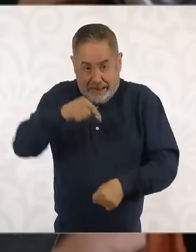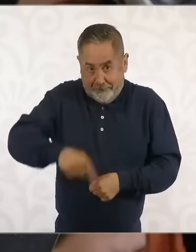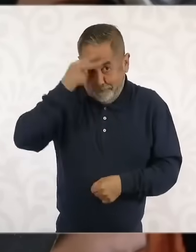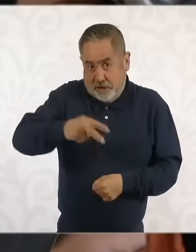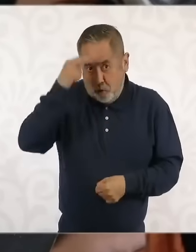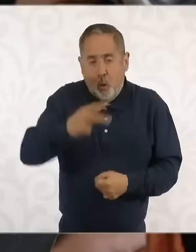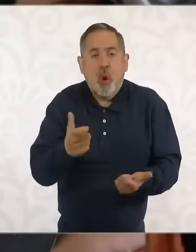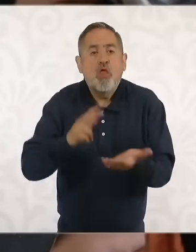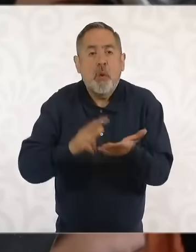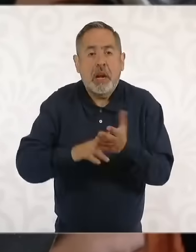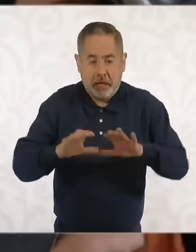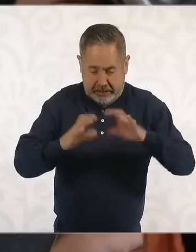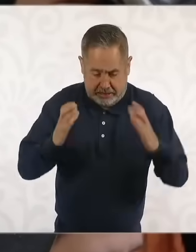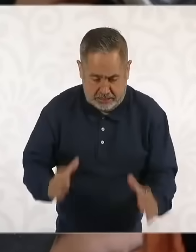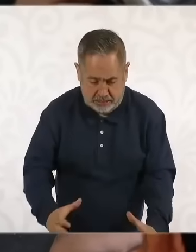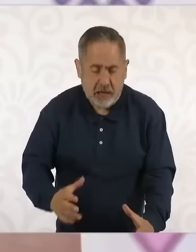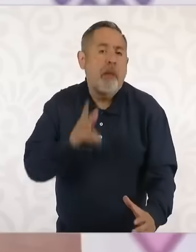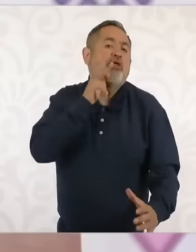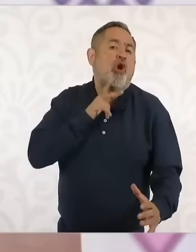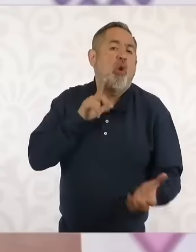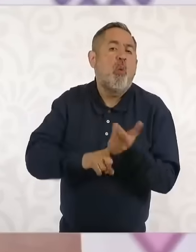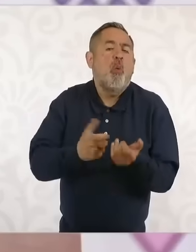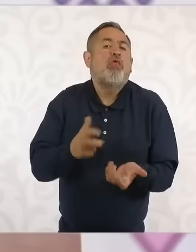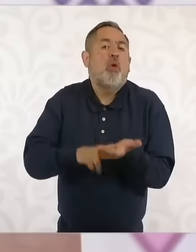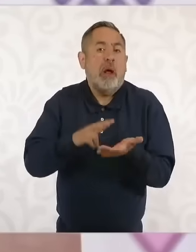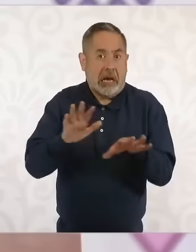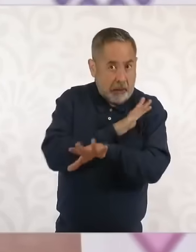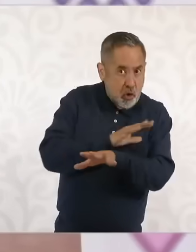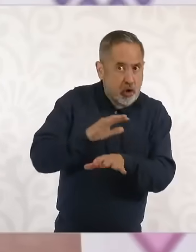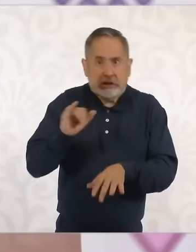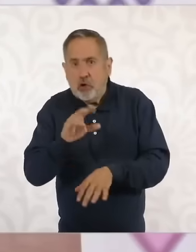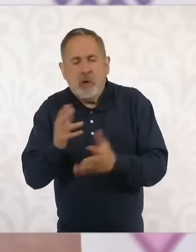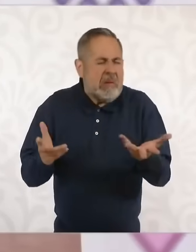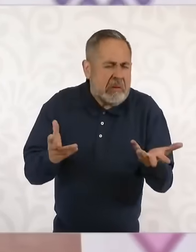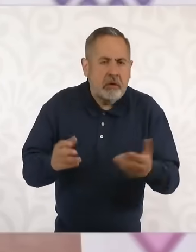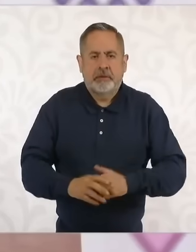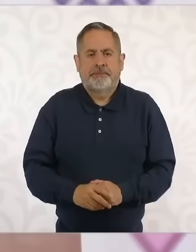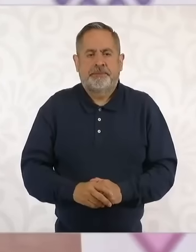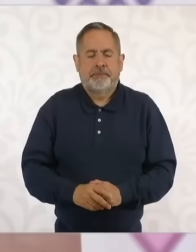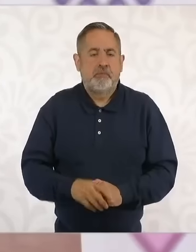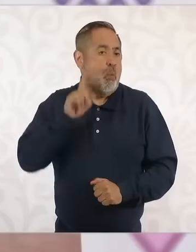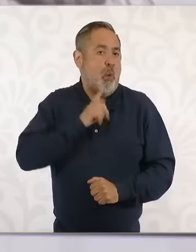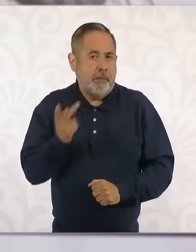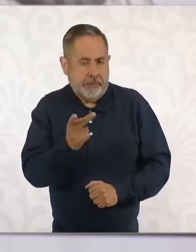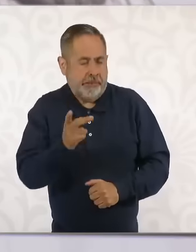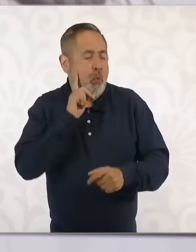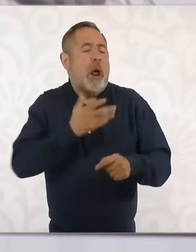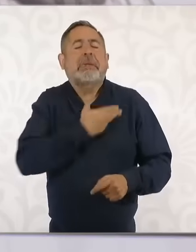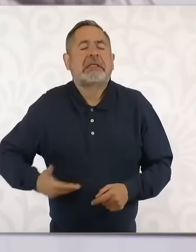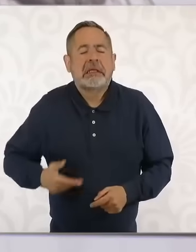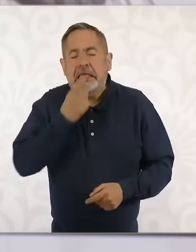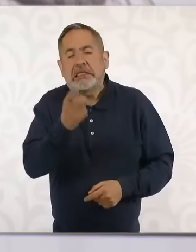México con esta situación, con este nuevo? Vamos a esperar, a ver, siempre